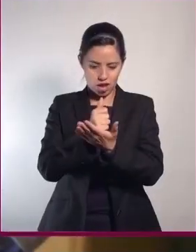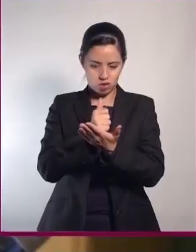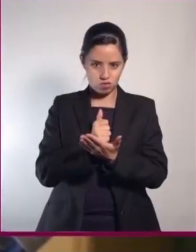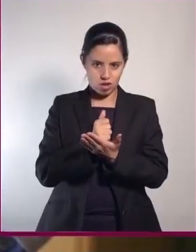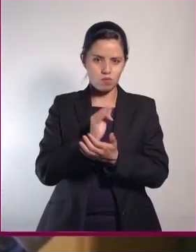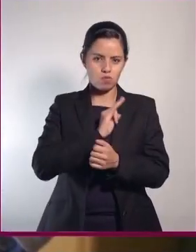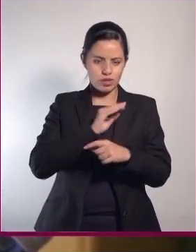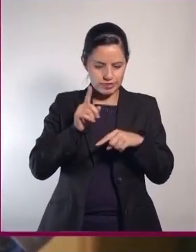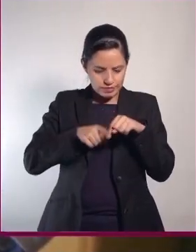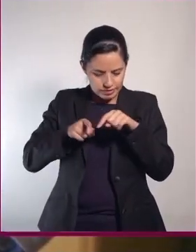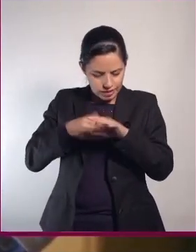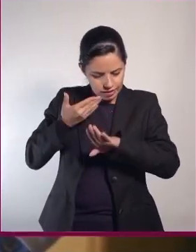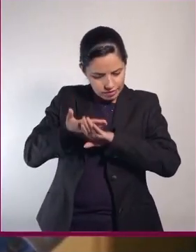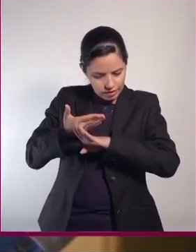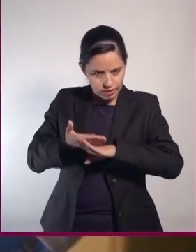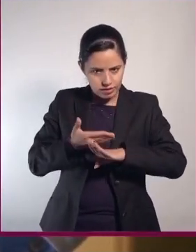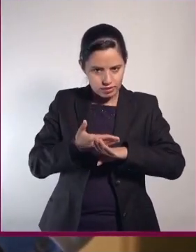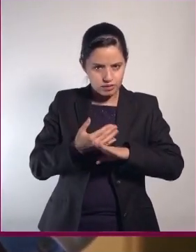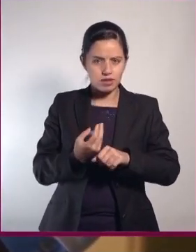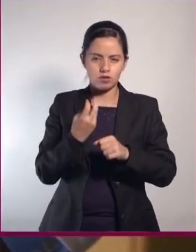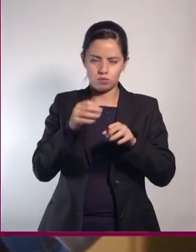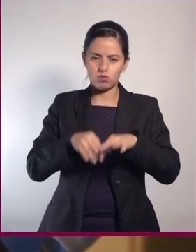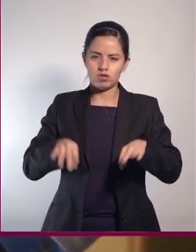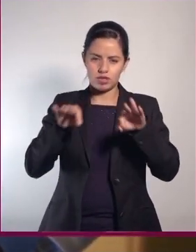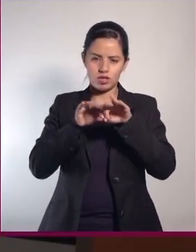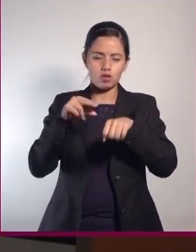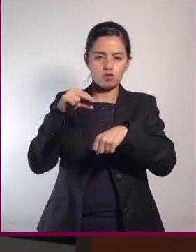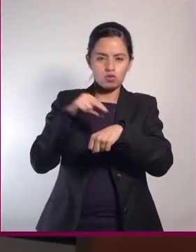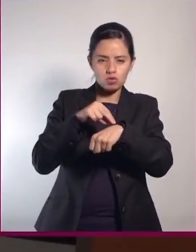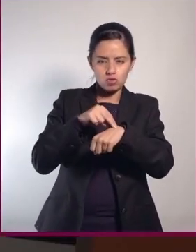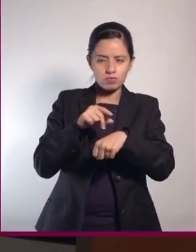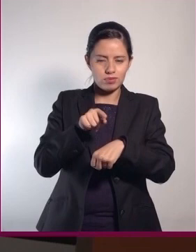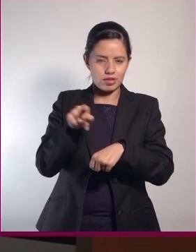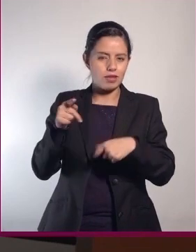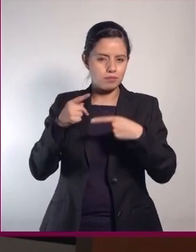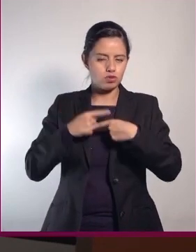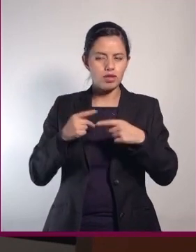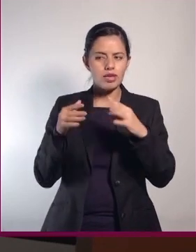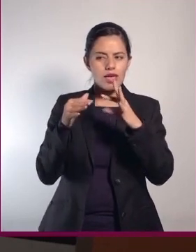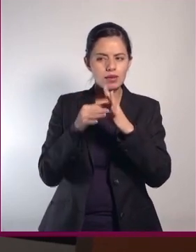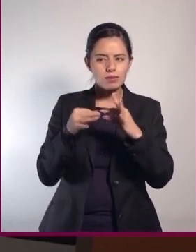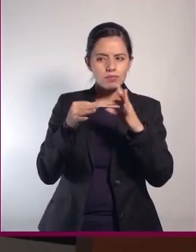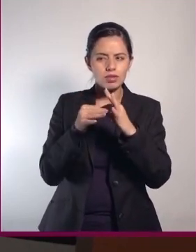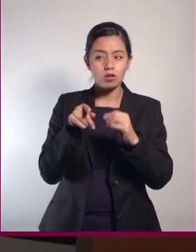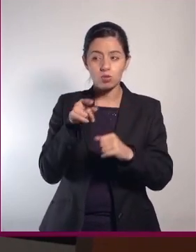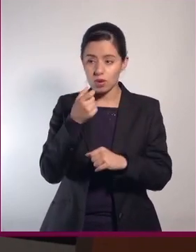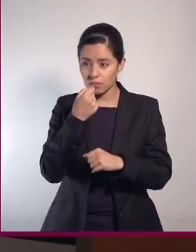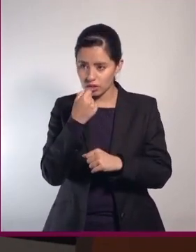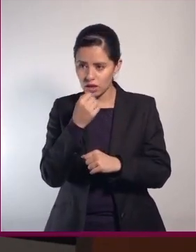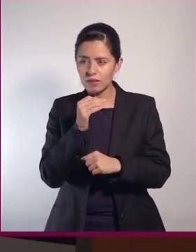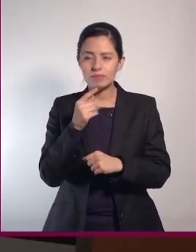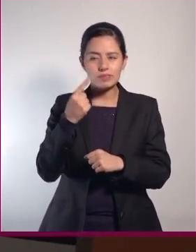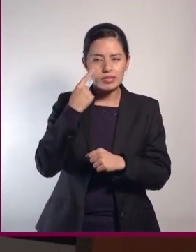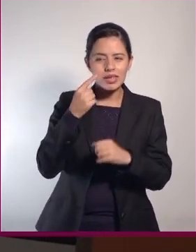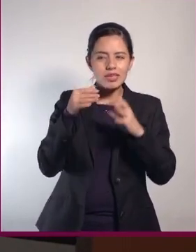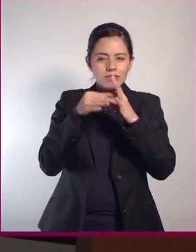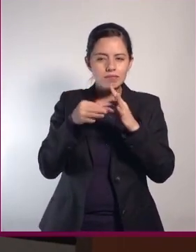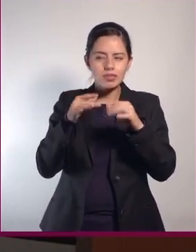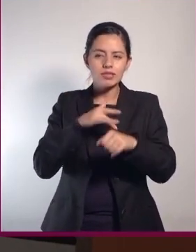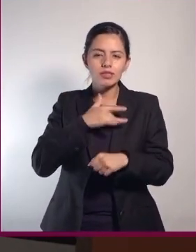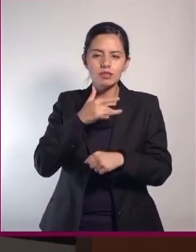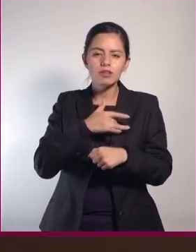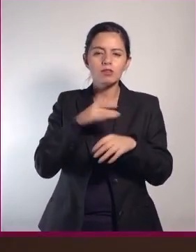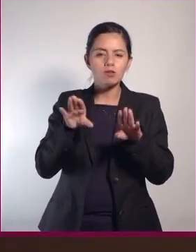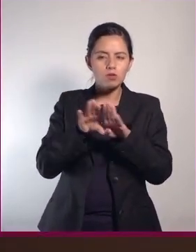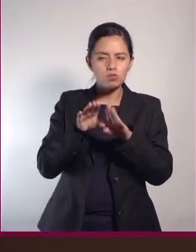es importante que el médico le explique a los pacientes de manera clara qué va a sentir y qué efectos positivos y negativos se van a obtener con el